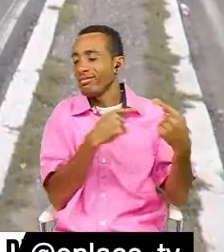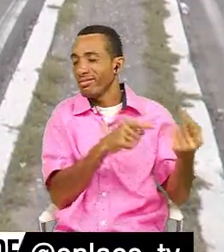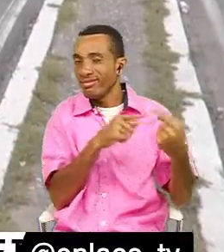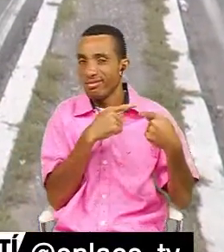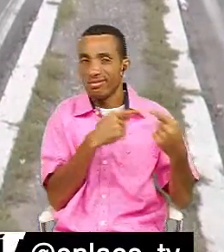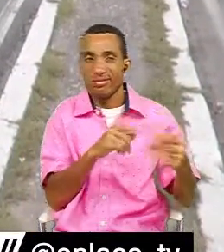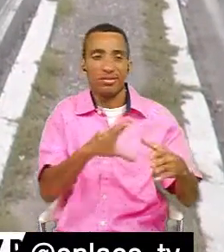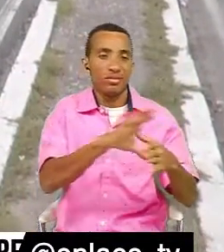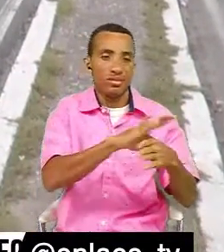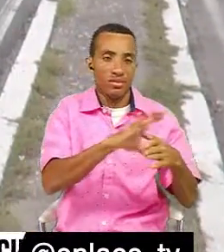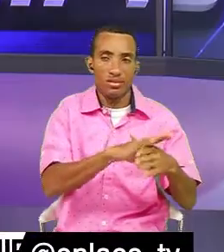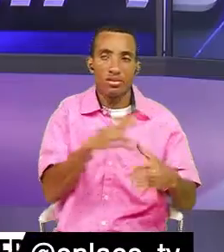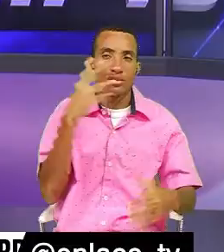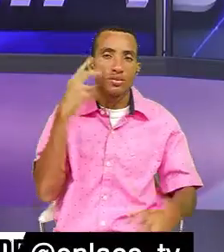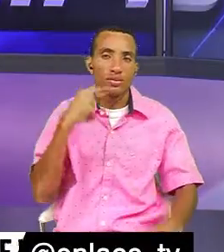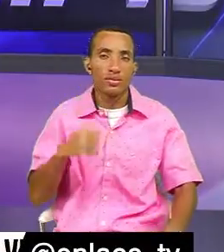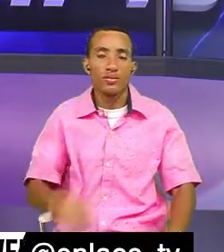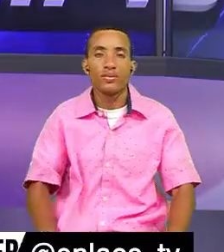sector.